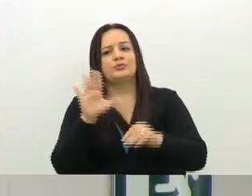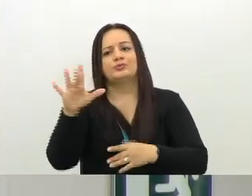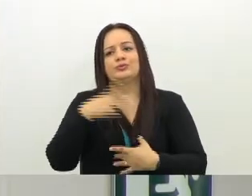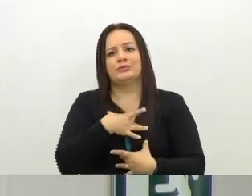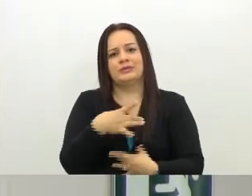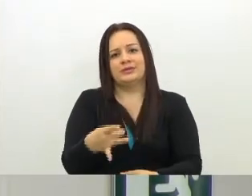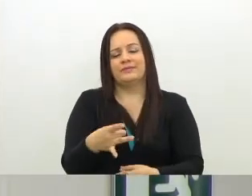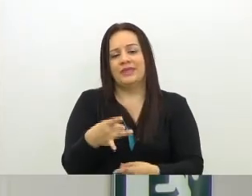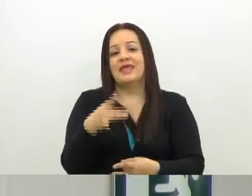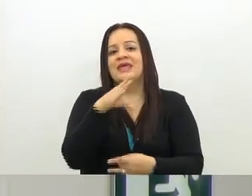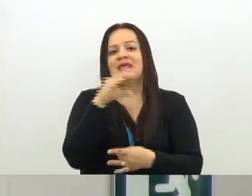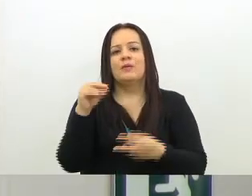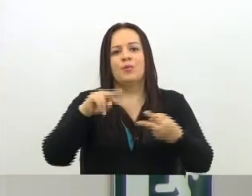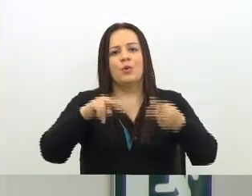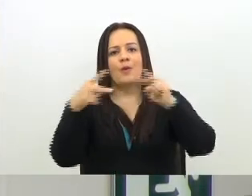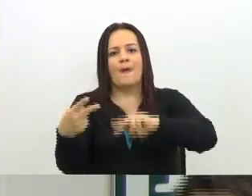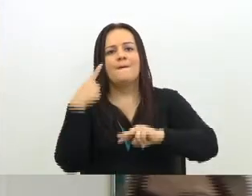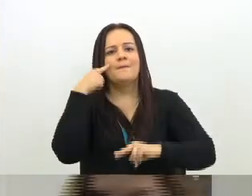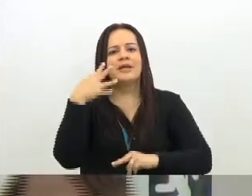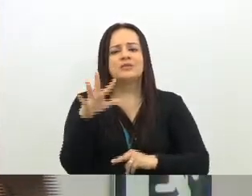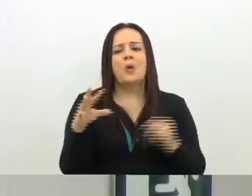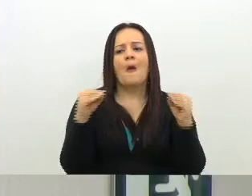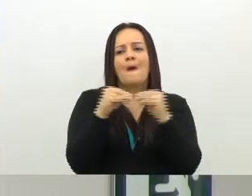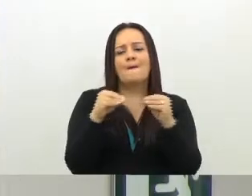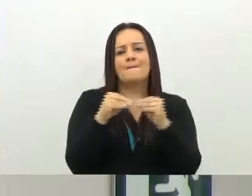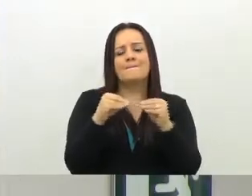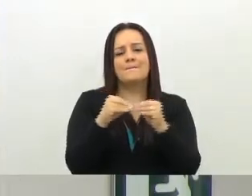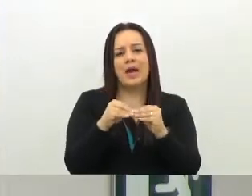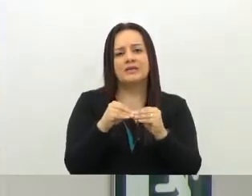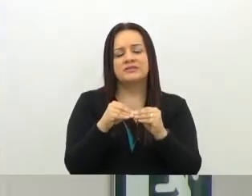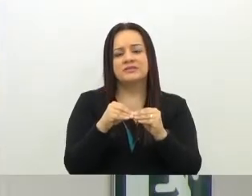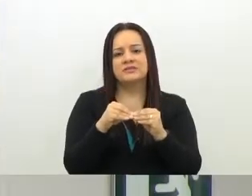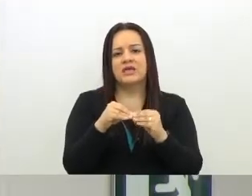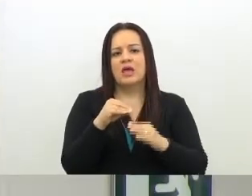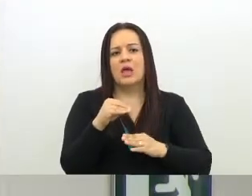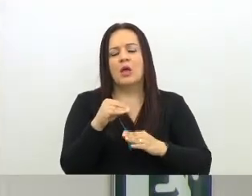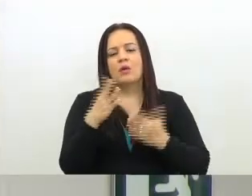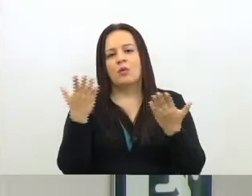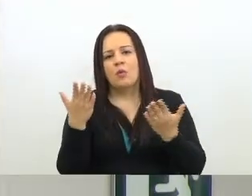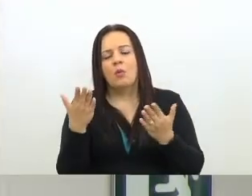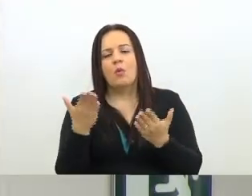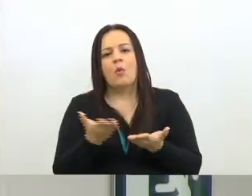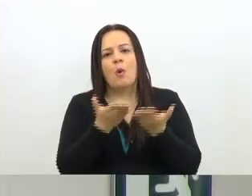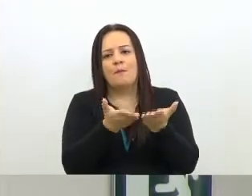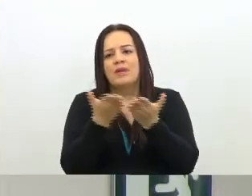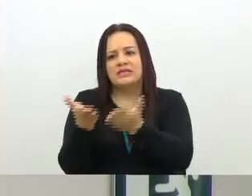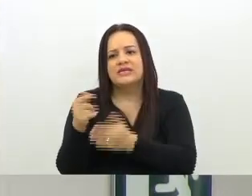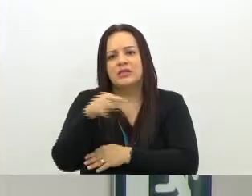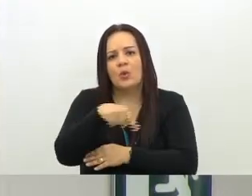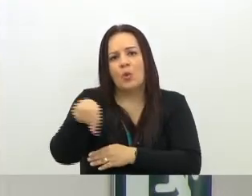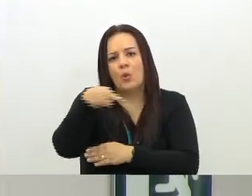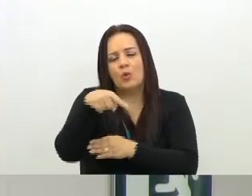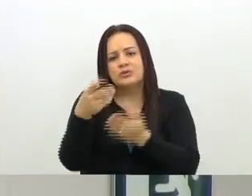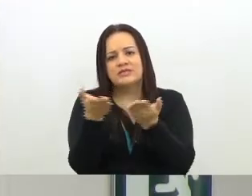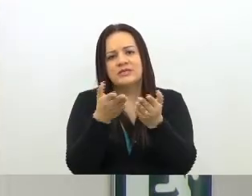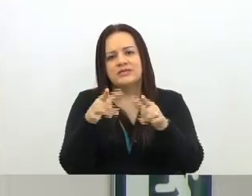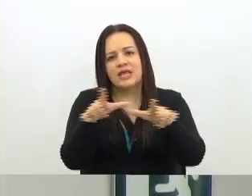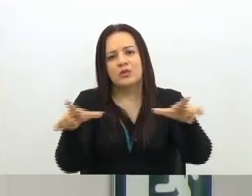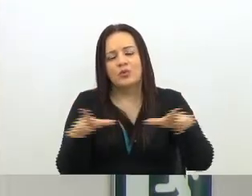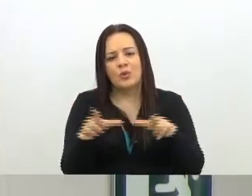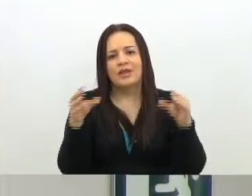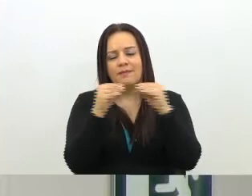el contrario, pareció ser más complaciente con los sectores más poderosos y los